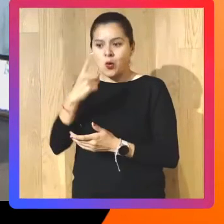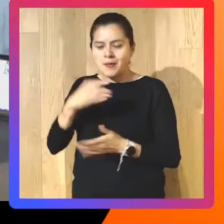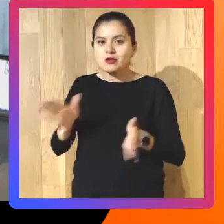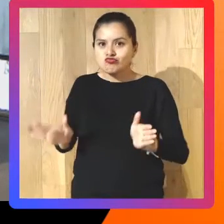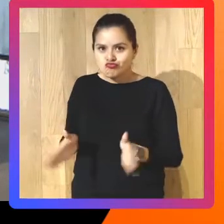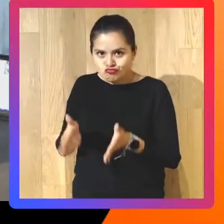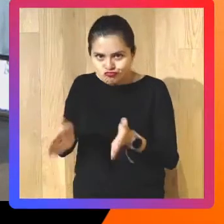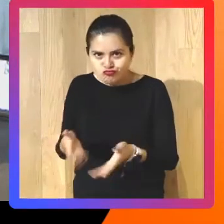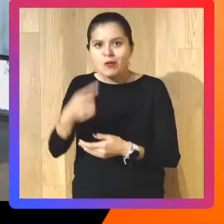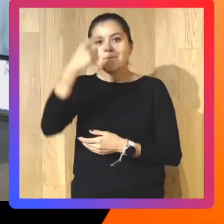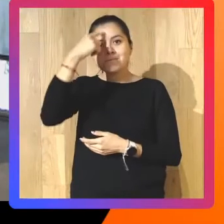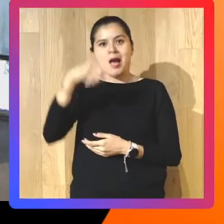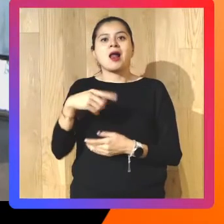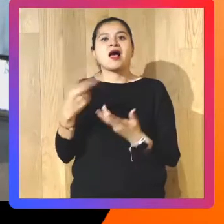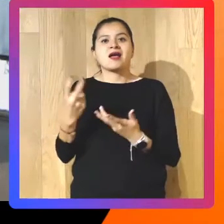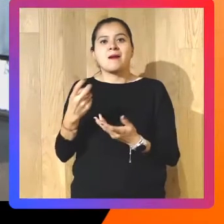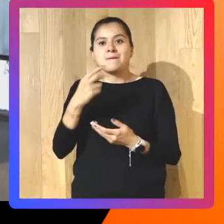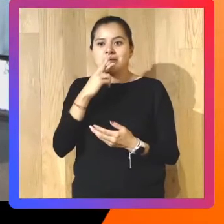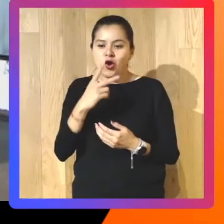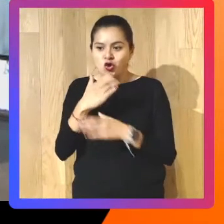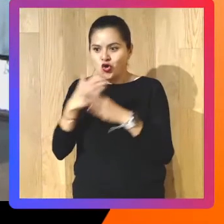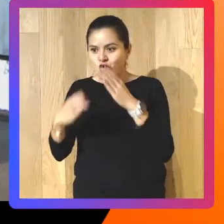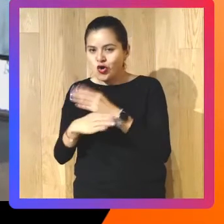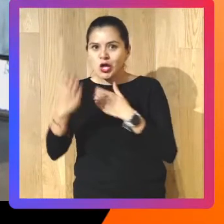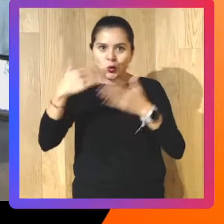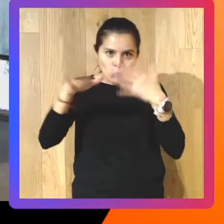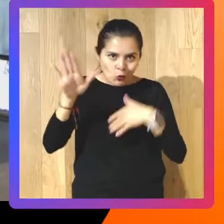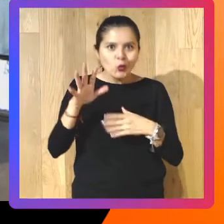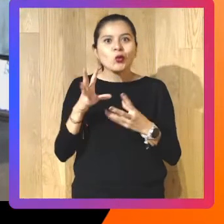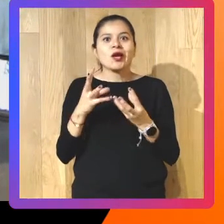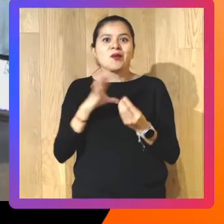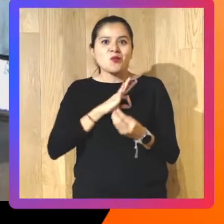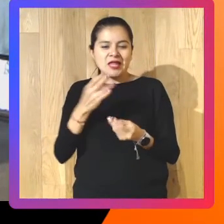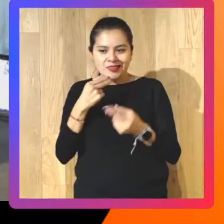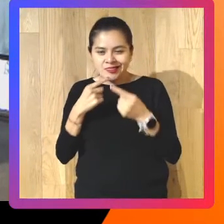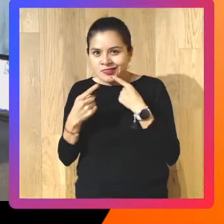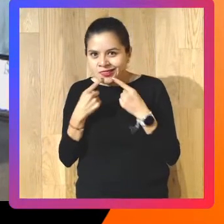productivos, más que sacando un mejor producto, más que aprendiendo a negociar mejor.